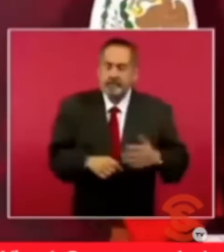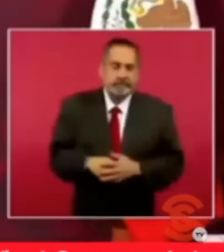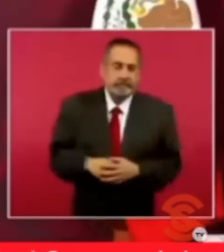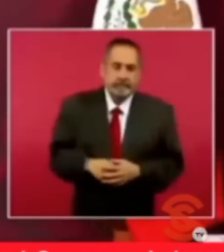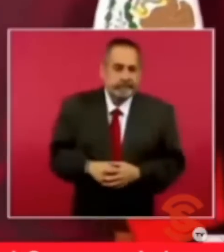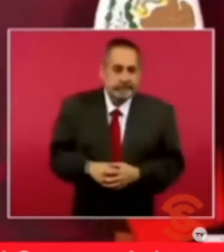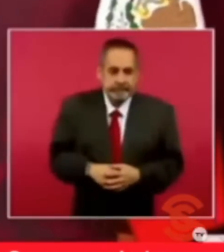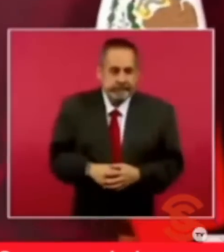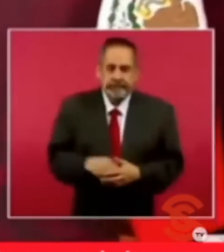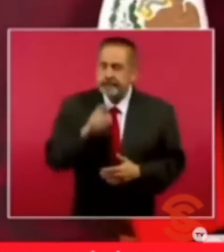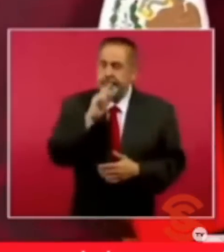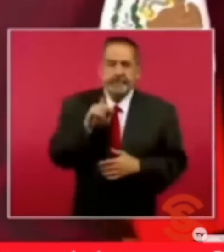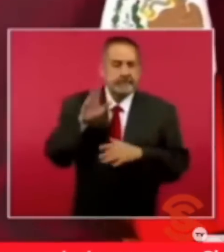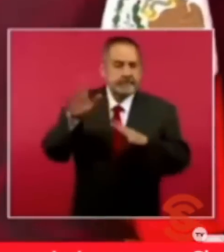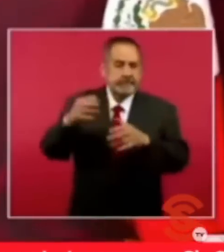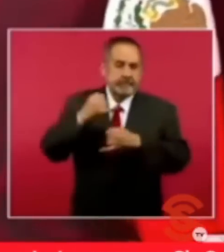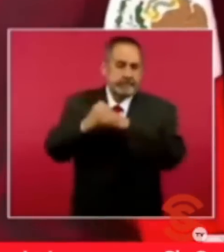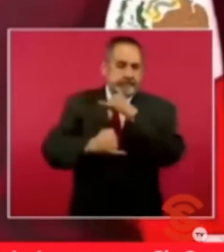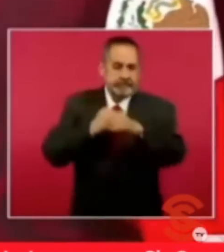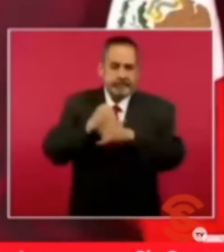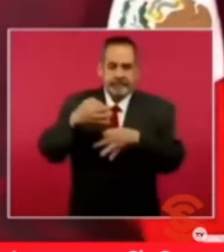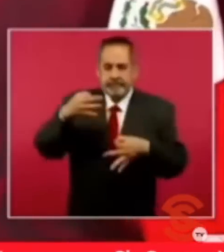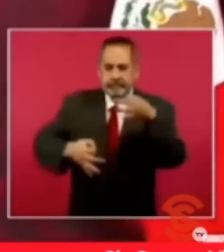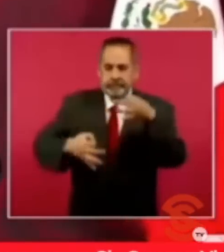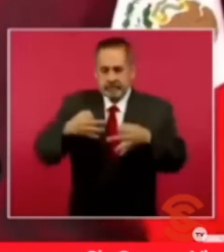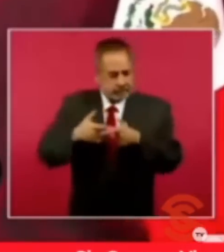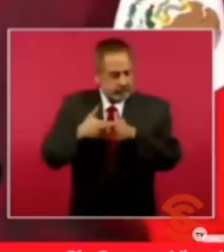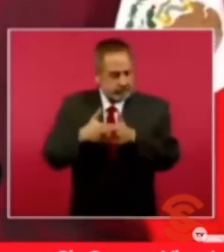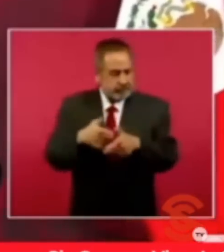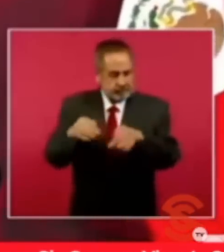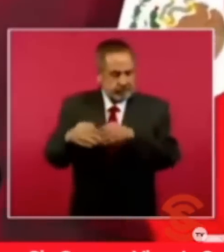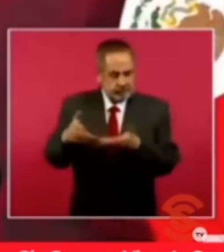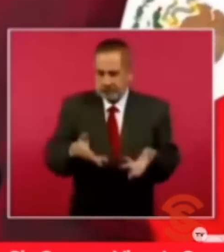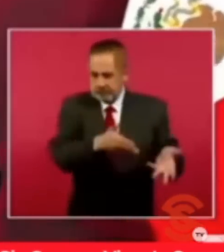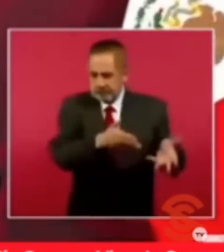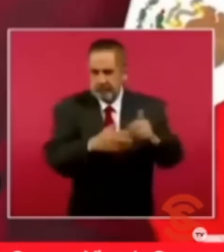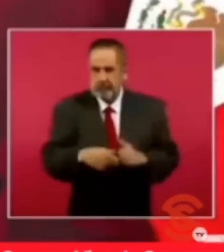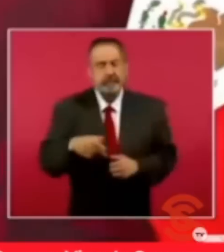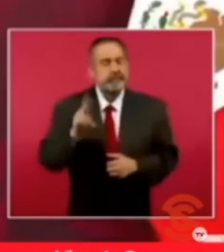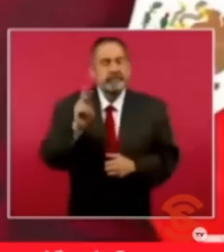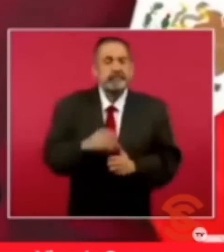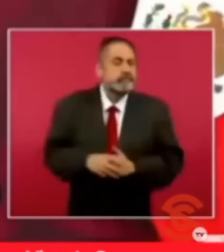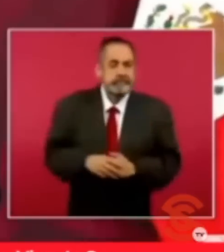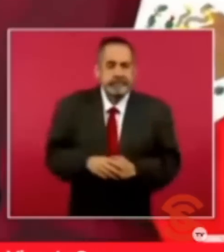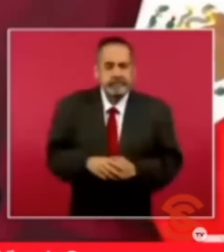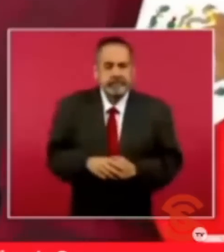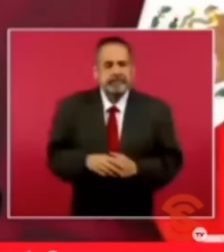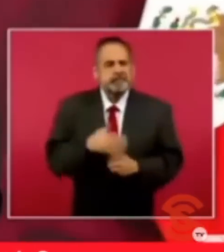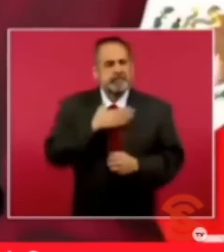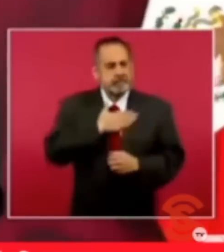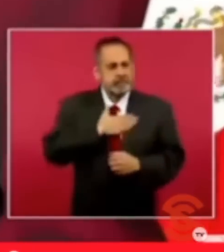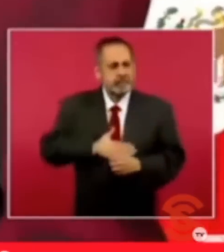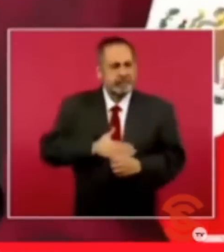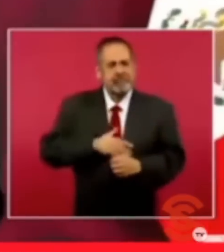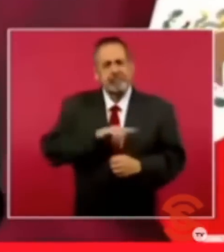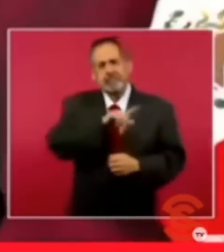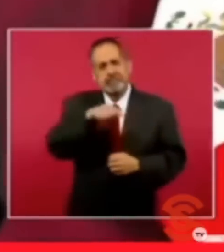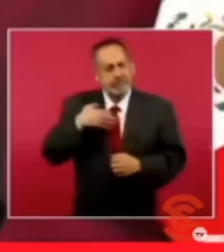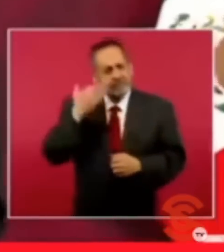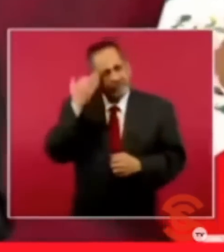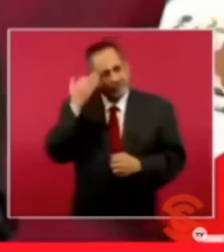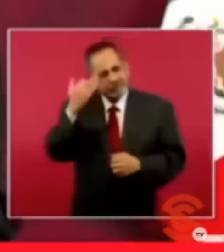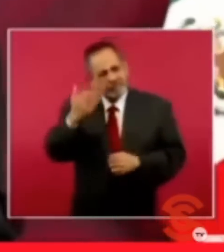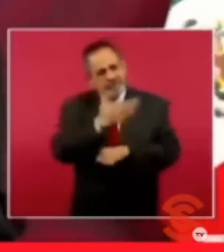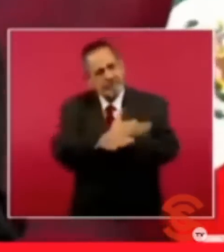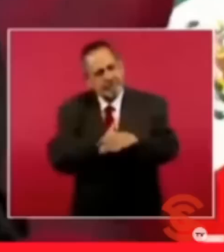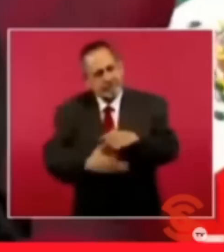Dejemos que los tribunales internacionales hagan su trabajo, pero la justicia tarda en llegar, pero